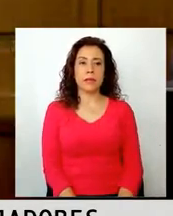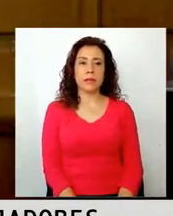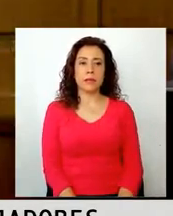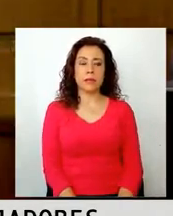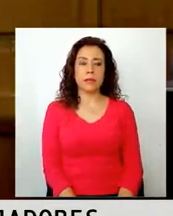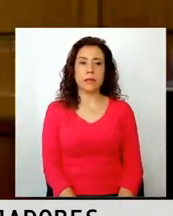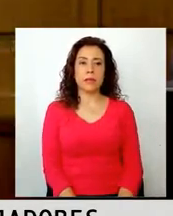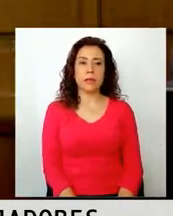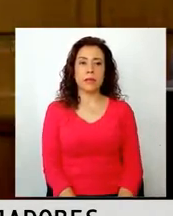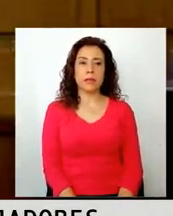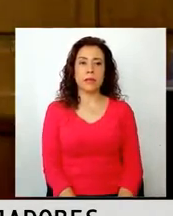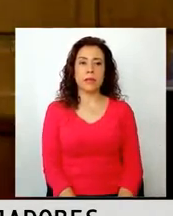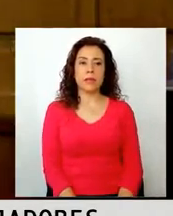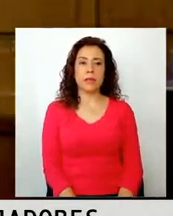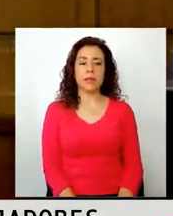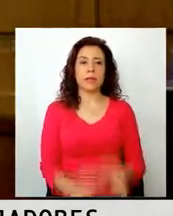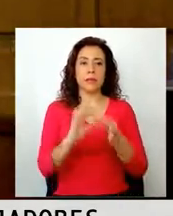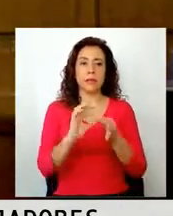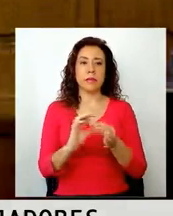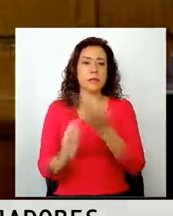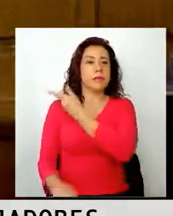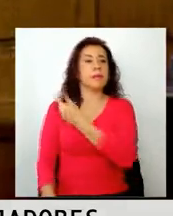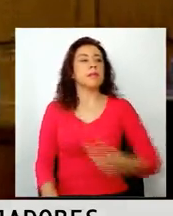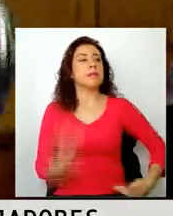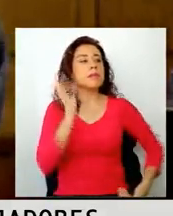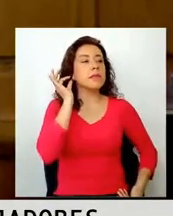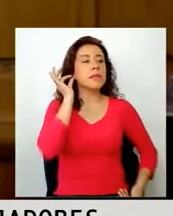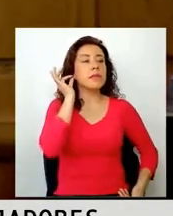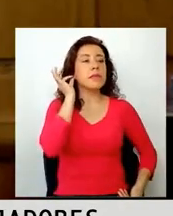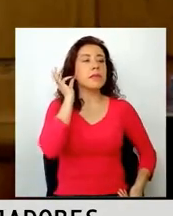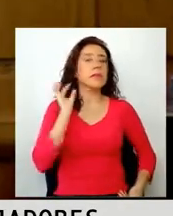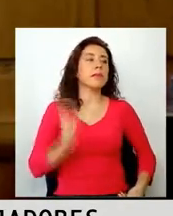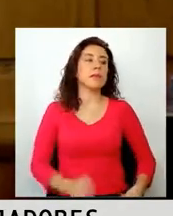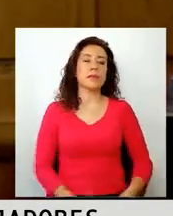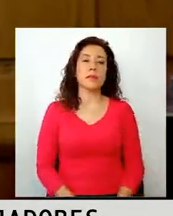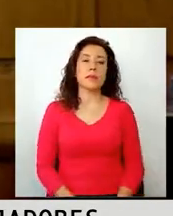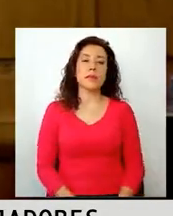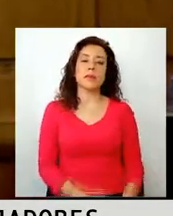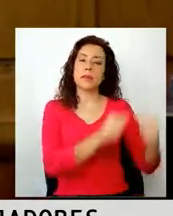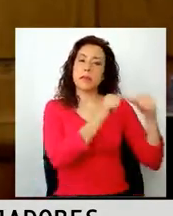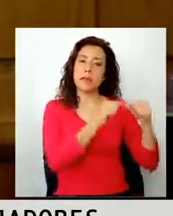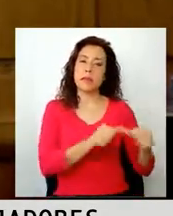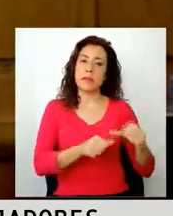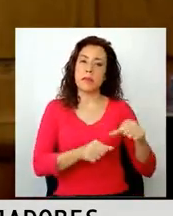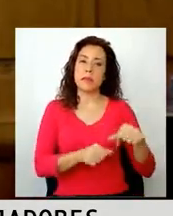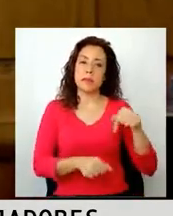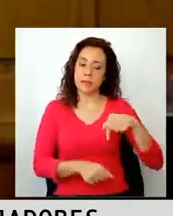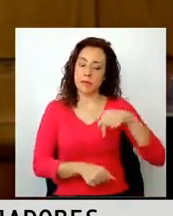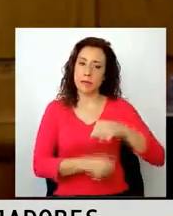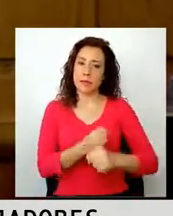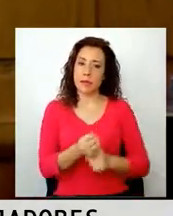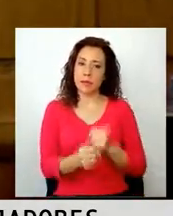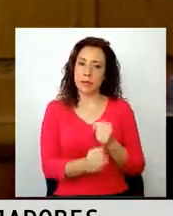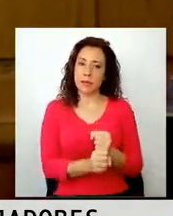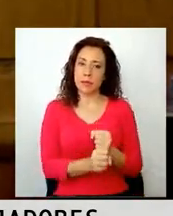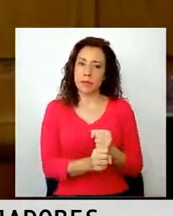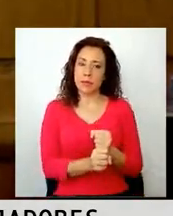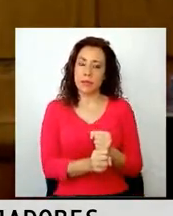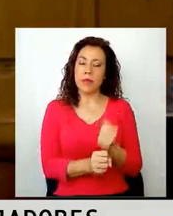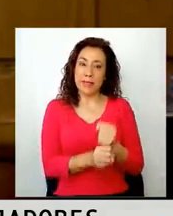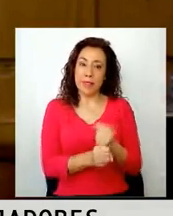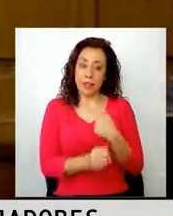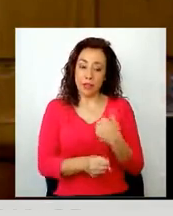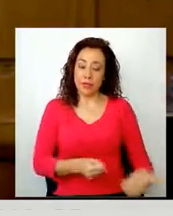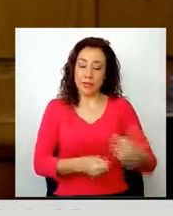Muchas gracias presidenta durante el año que llevamos ejerciendo como parlamentario hemos